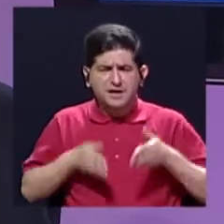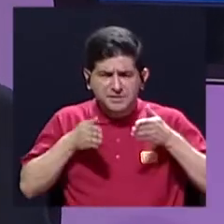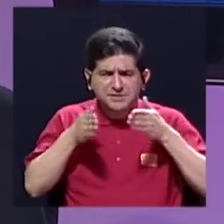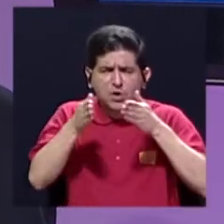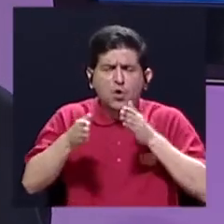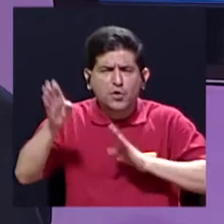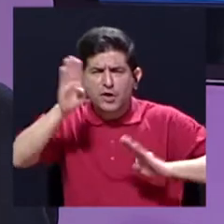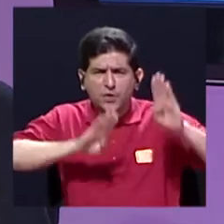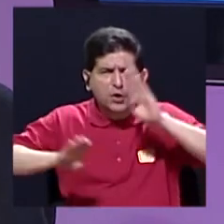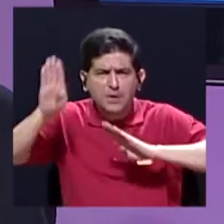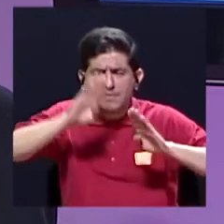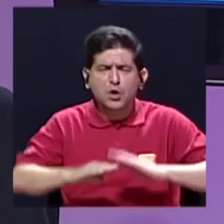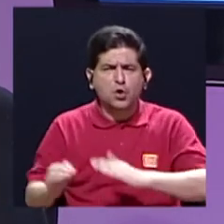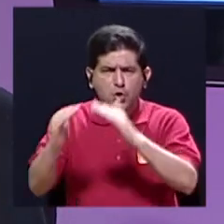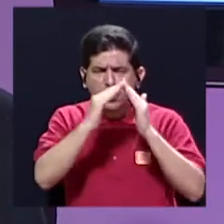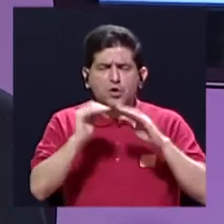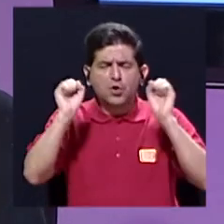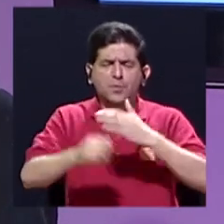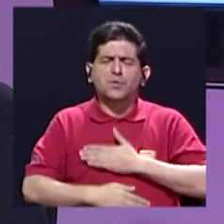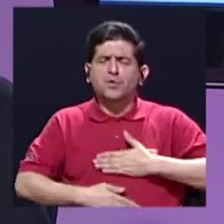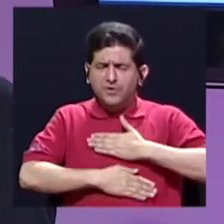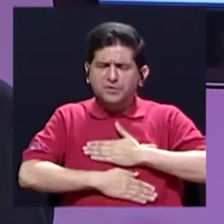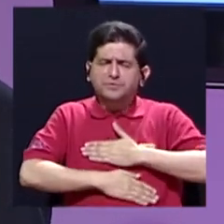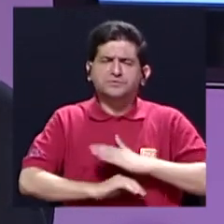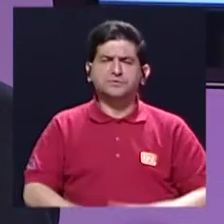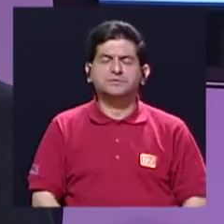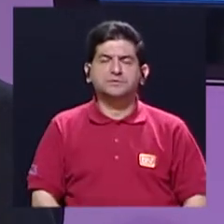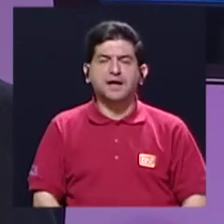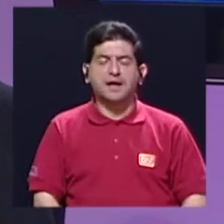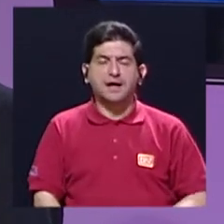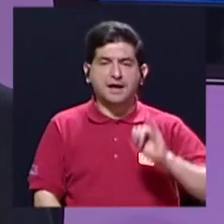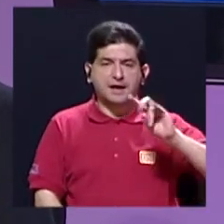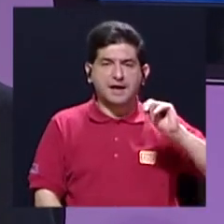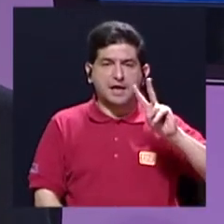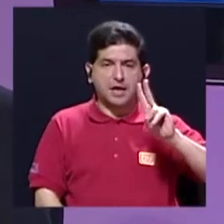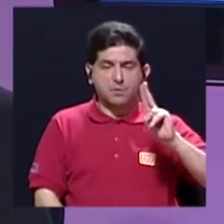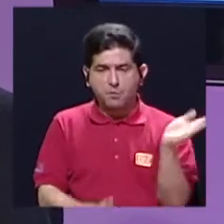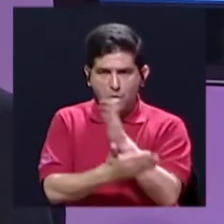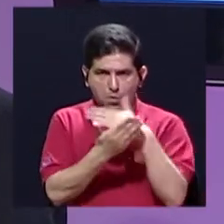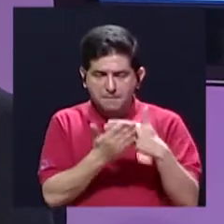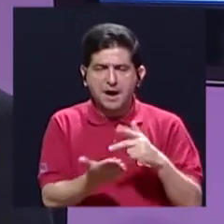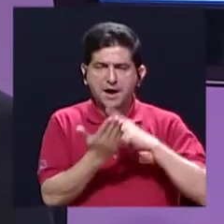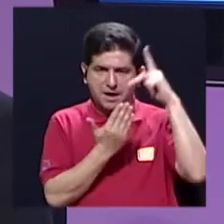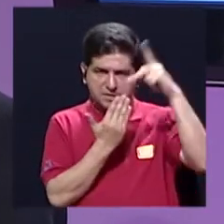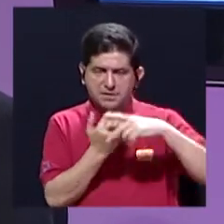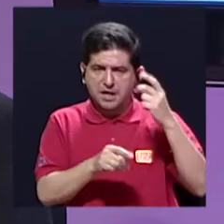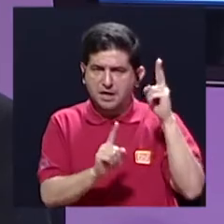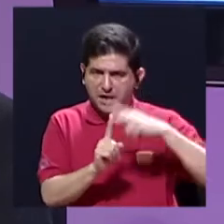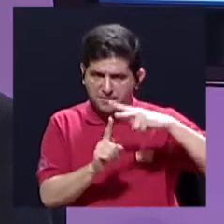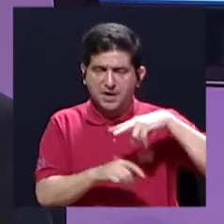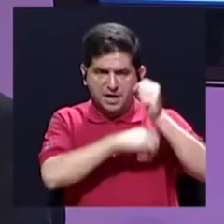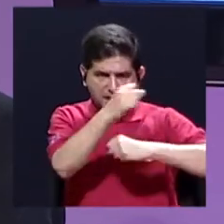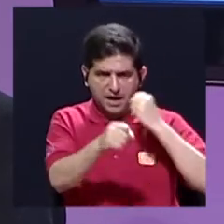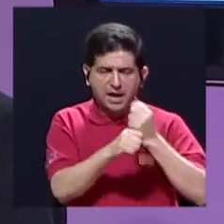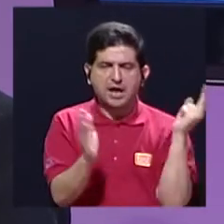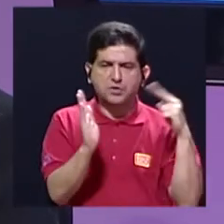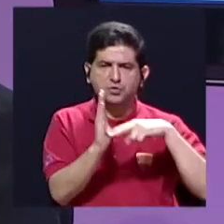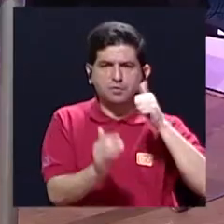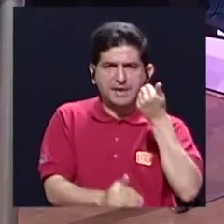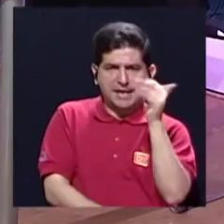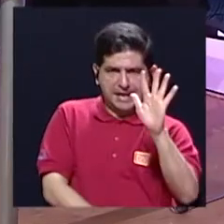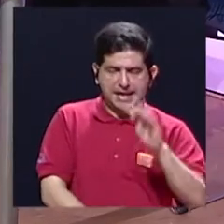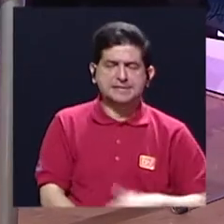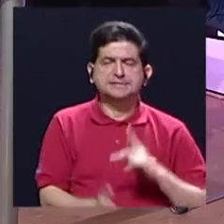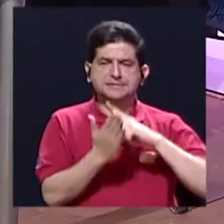en donde podamos recrearnos. De hecho, el INBU tiene como parte de su programa operativo anual para el 2015